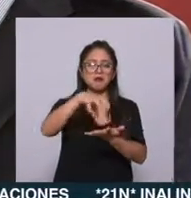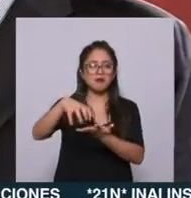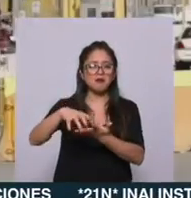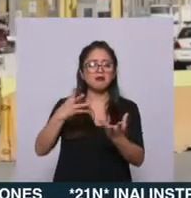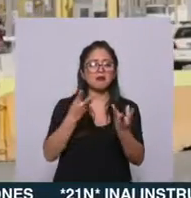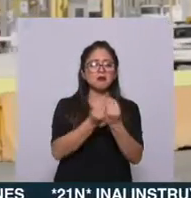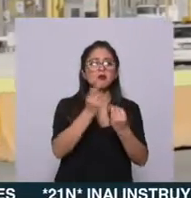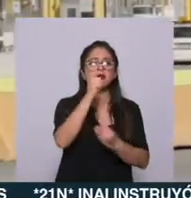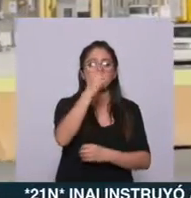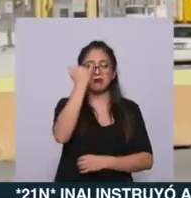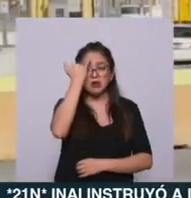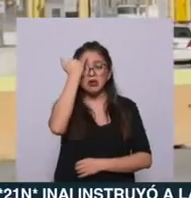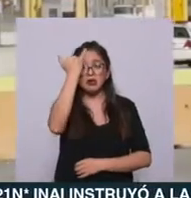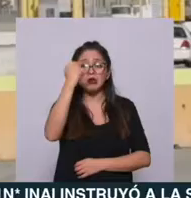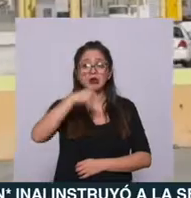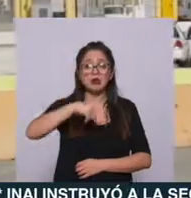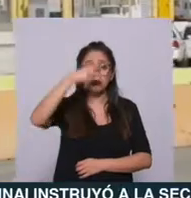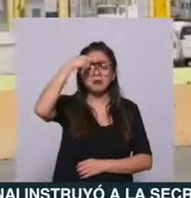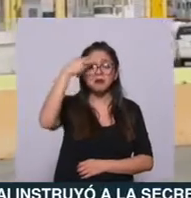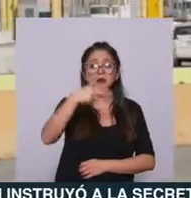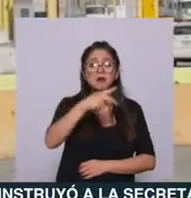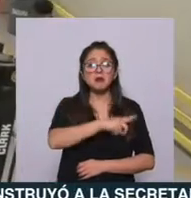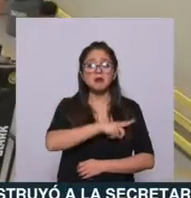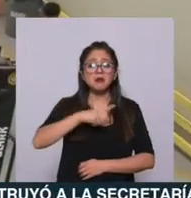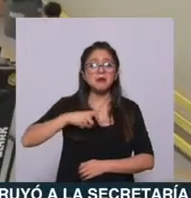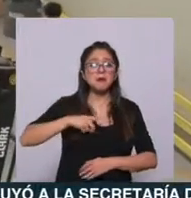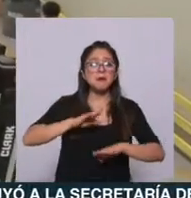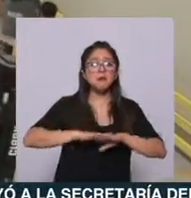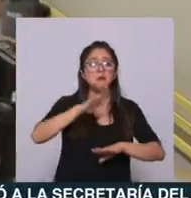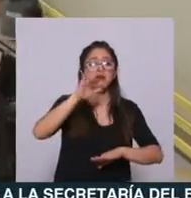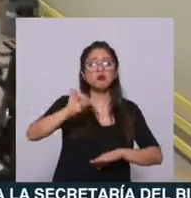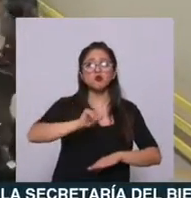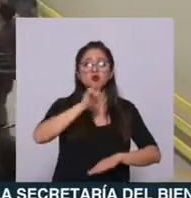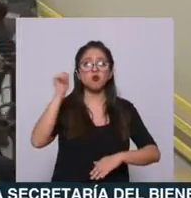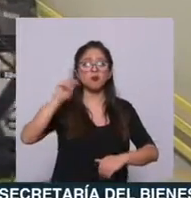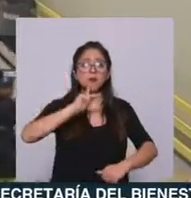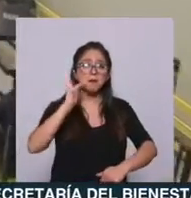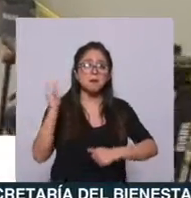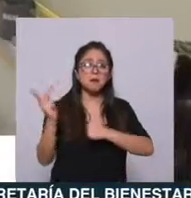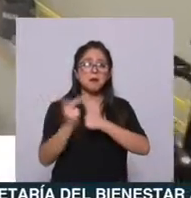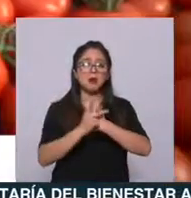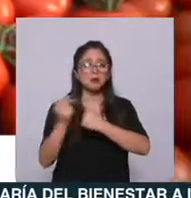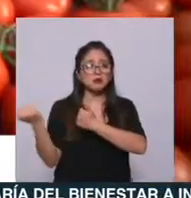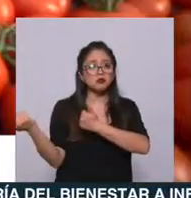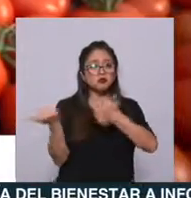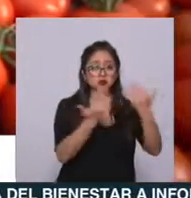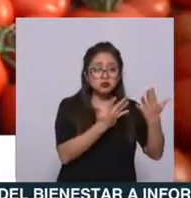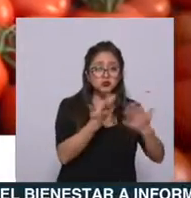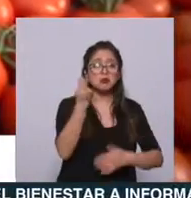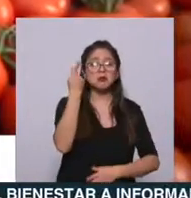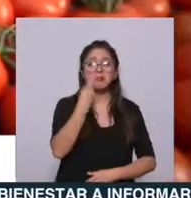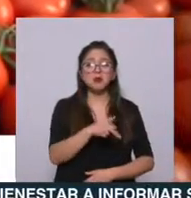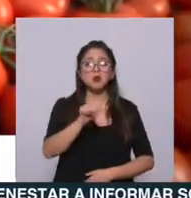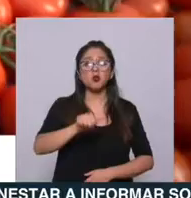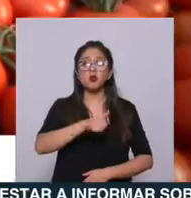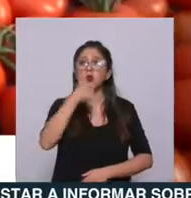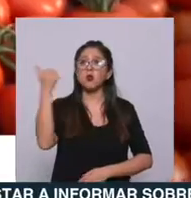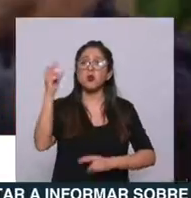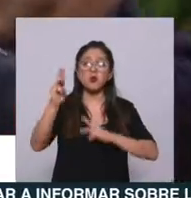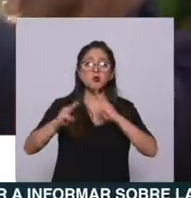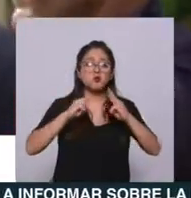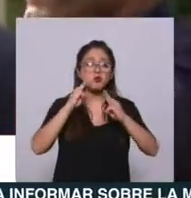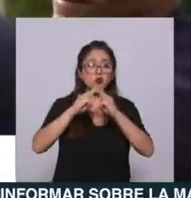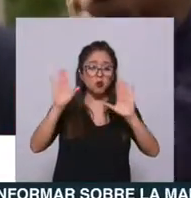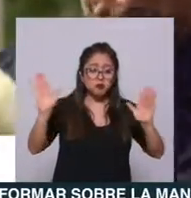es momento de que México diversifique sus relaciones comerciales con otros países del mundo. Dijo que sin cerrarse al resto del mundo,